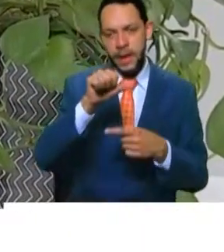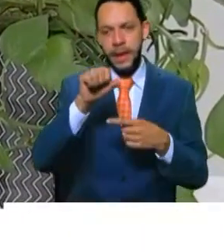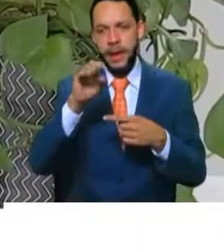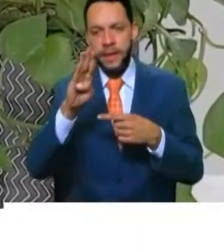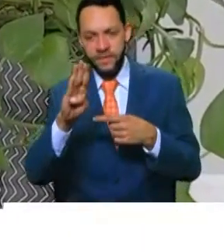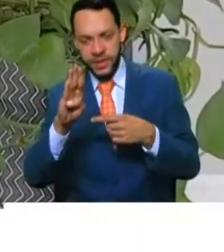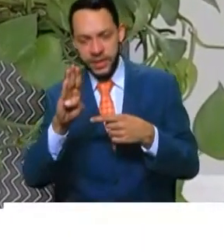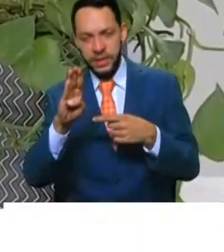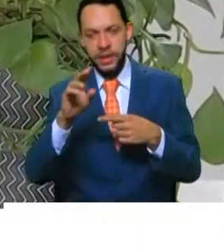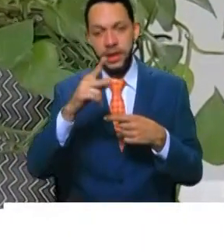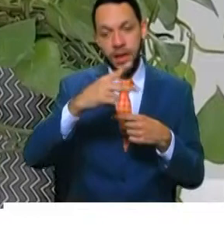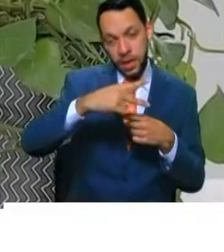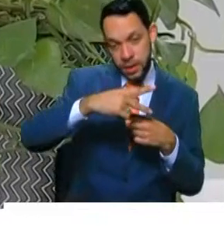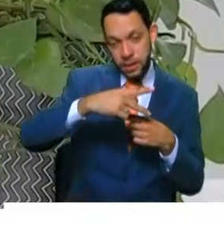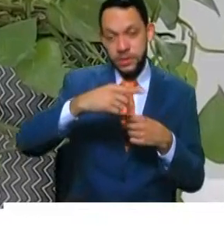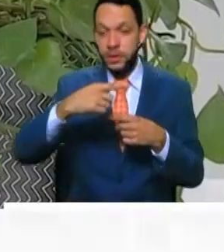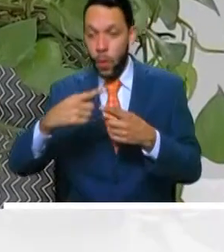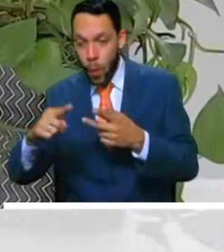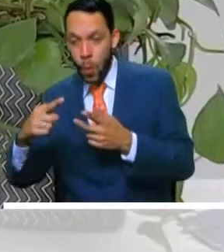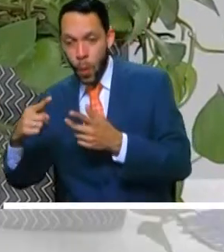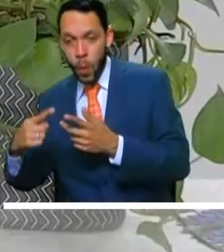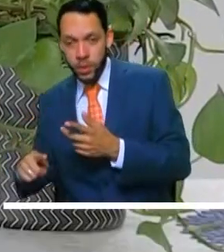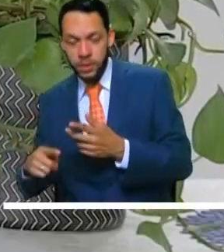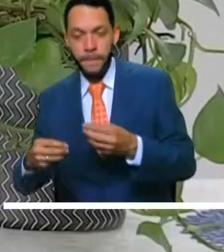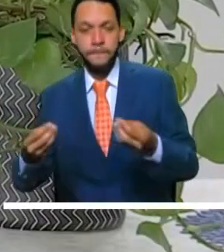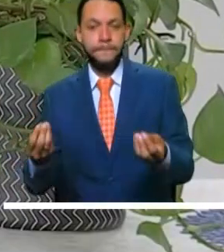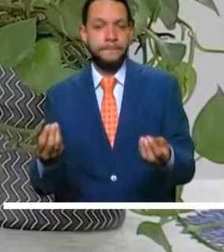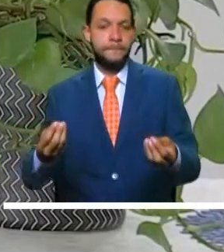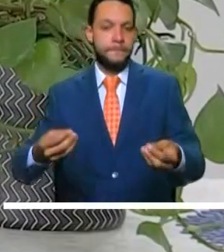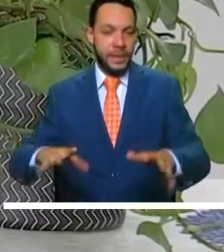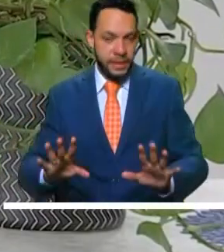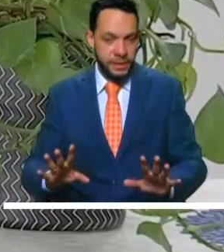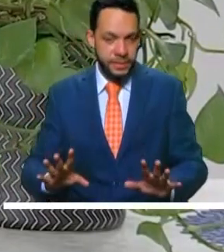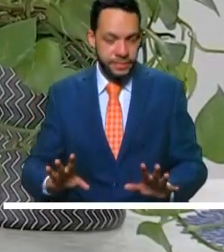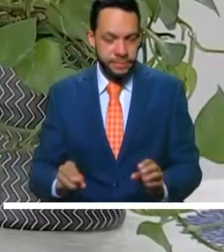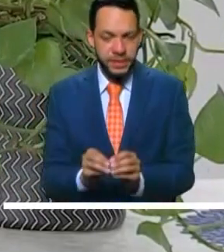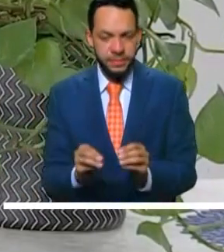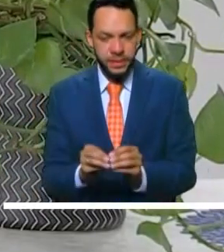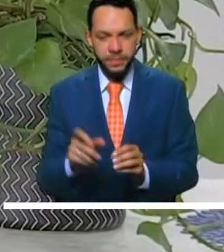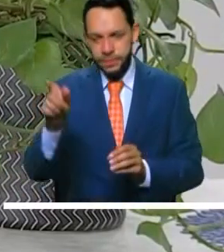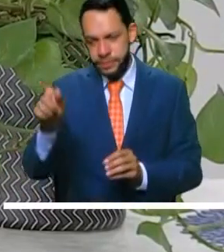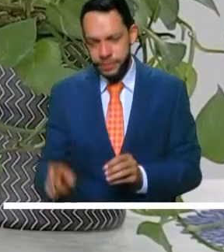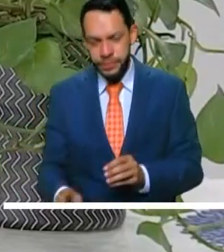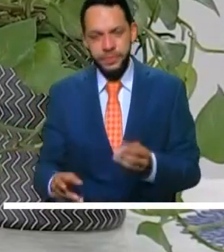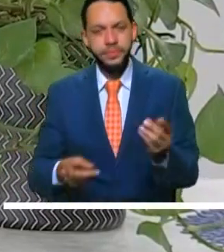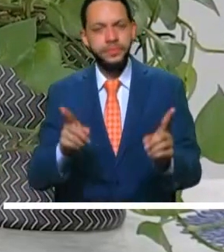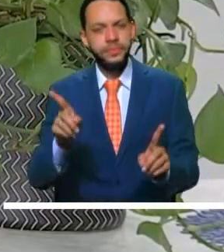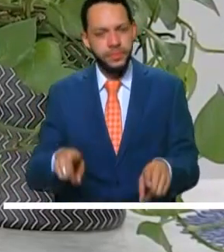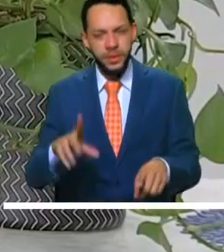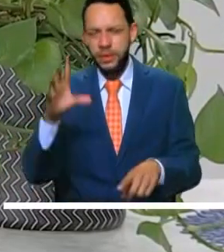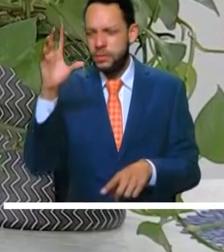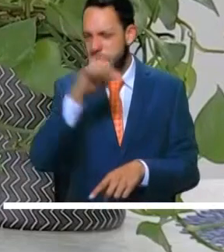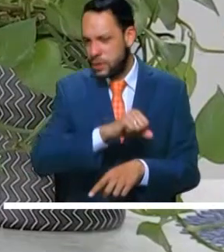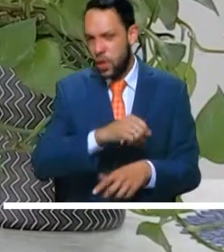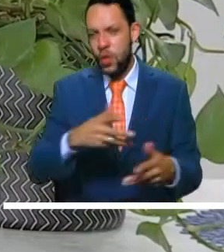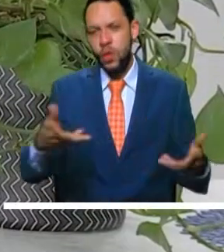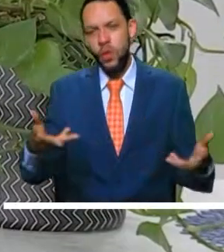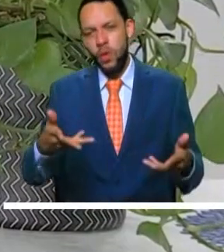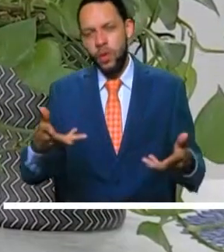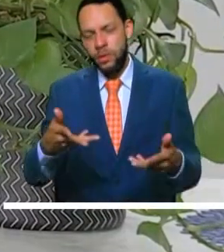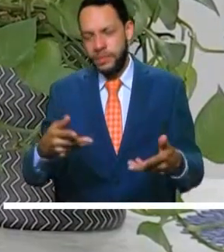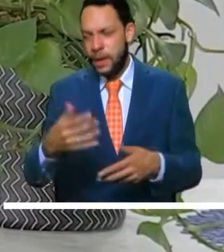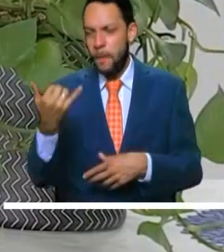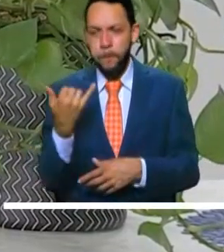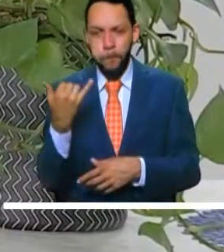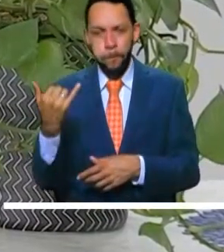que son liposolubles, ese tipo de vitaminas se pierden. Hablando del caso de la paciente, encontramos también una cosa que es